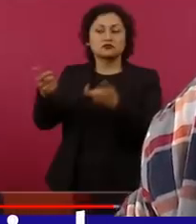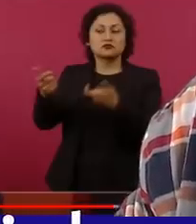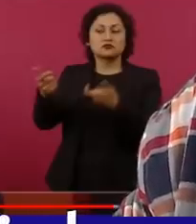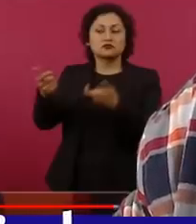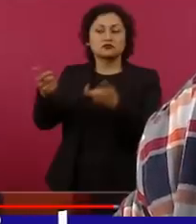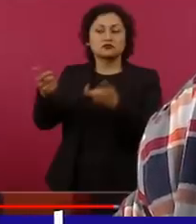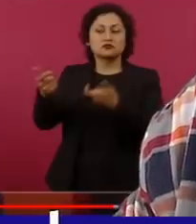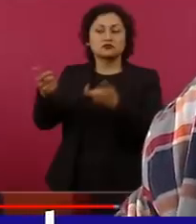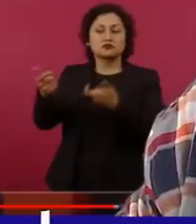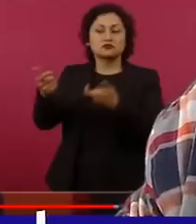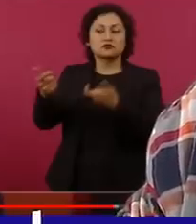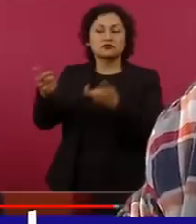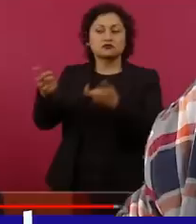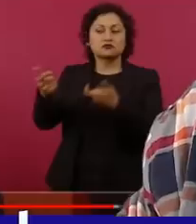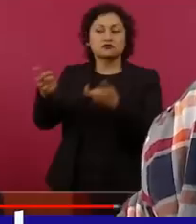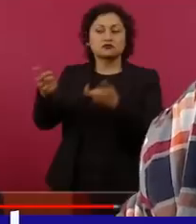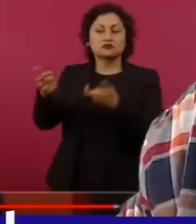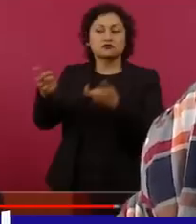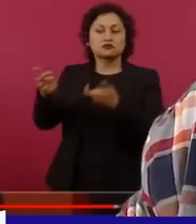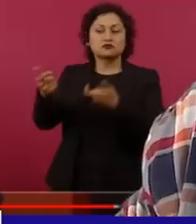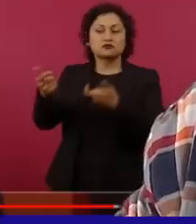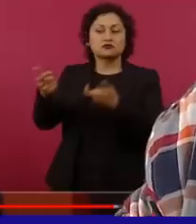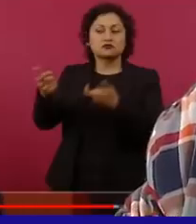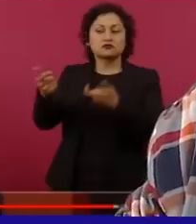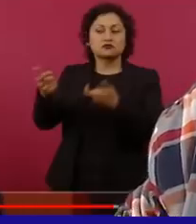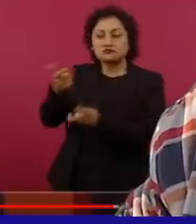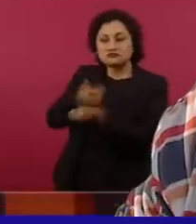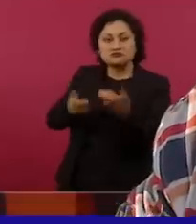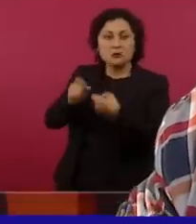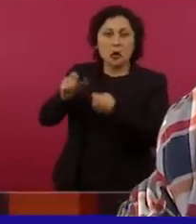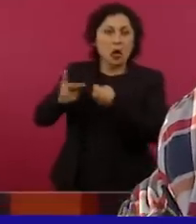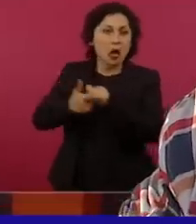van a aguantar mucho tiempo más a la señora Boluarte.